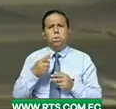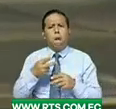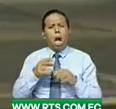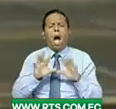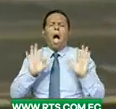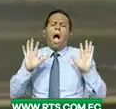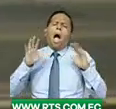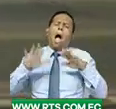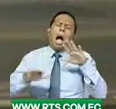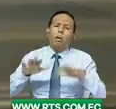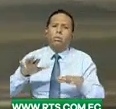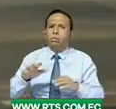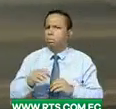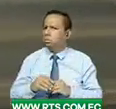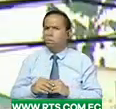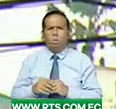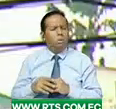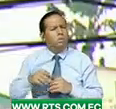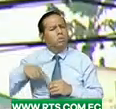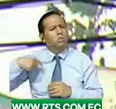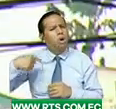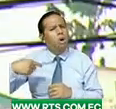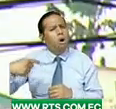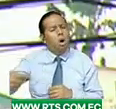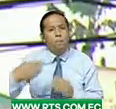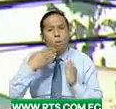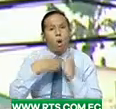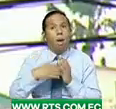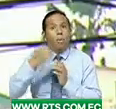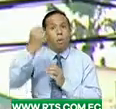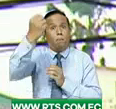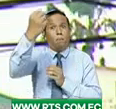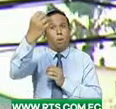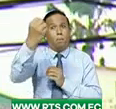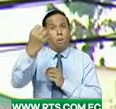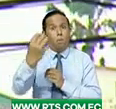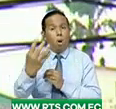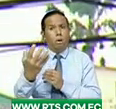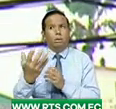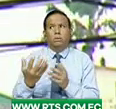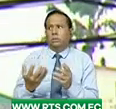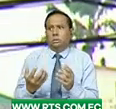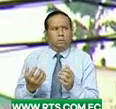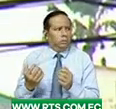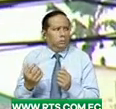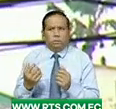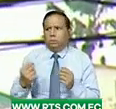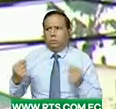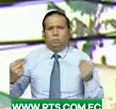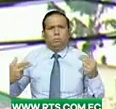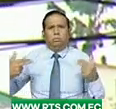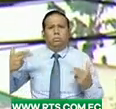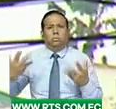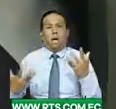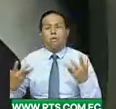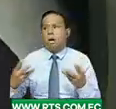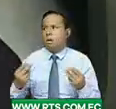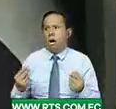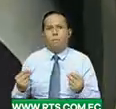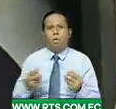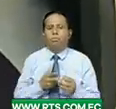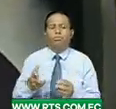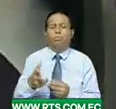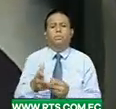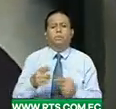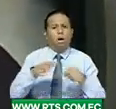ya es una costumbre rogar que el semáforo cambie rápido de luz por miedo a ser víctimas de la delincuencia. No